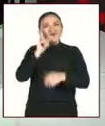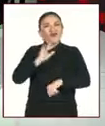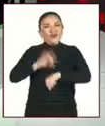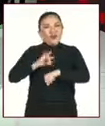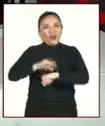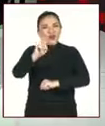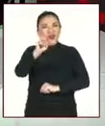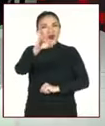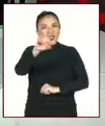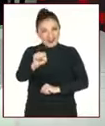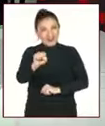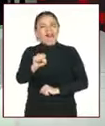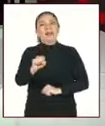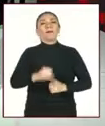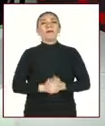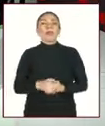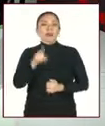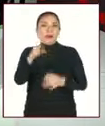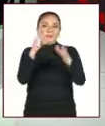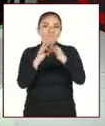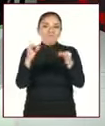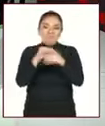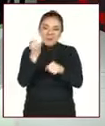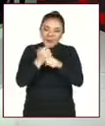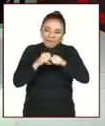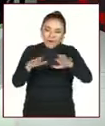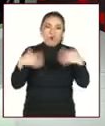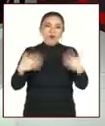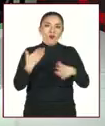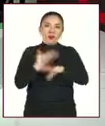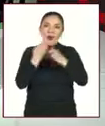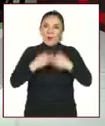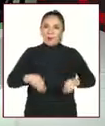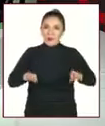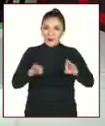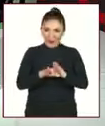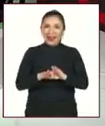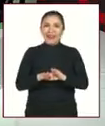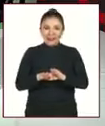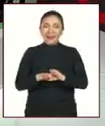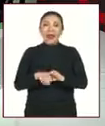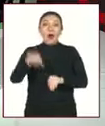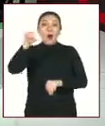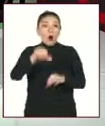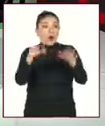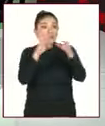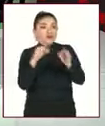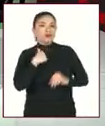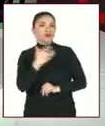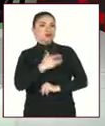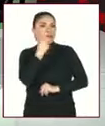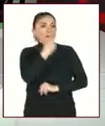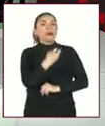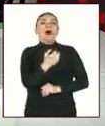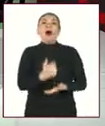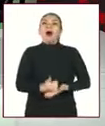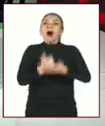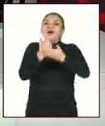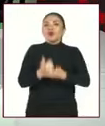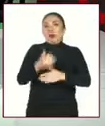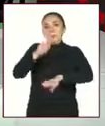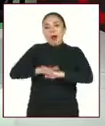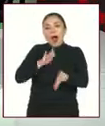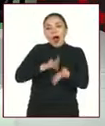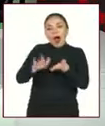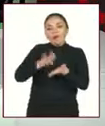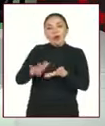Cecilia Álvarez Salinas, por esta importante información. Tus aportaciones considero yo que nos han enriquecido, nos han apoyado, nos